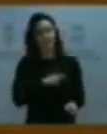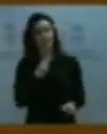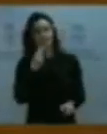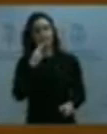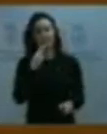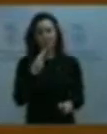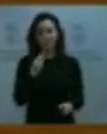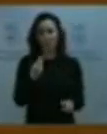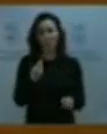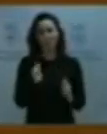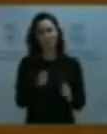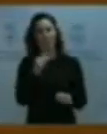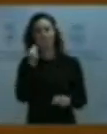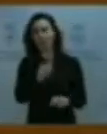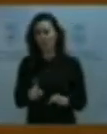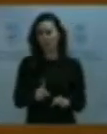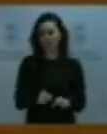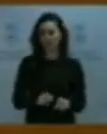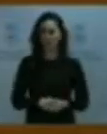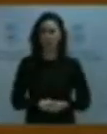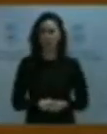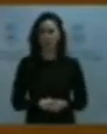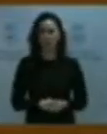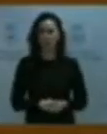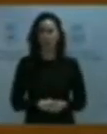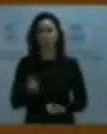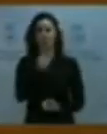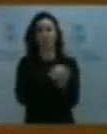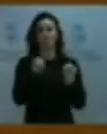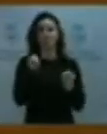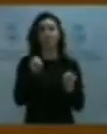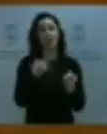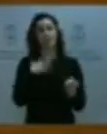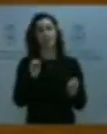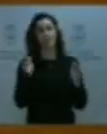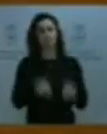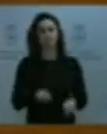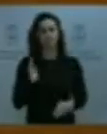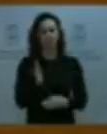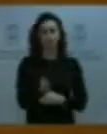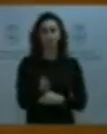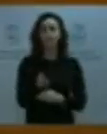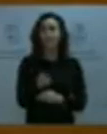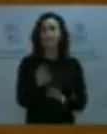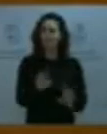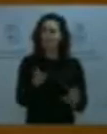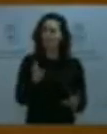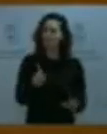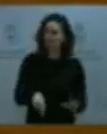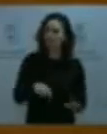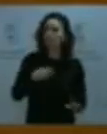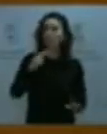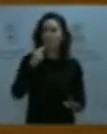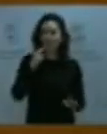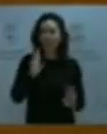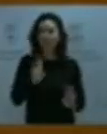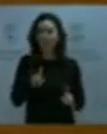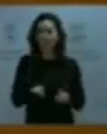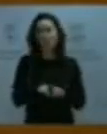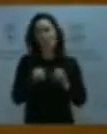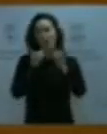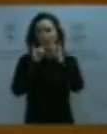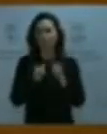incluso, bueno, pues temen. Y es así, por desgracia, estamos llegando a esas situaciones que usted dice